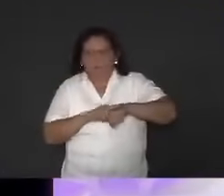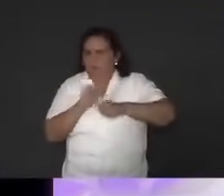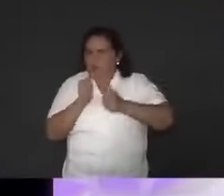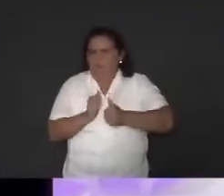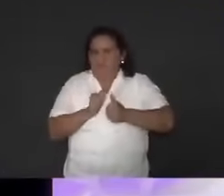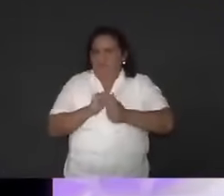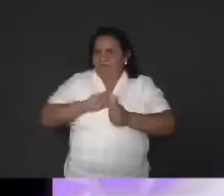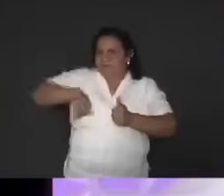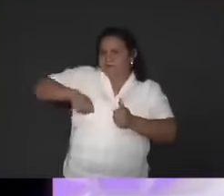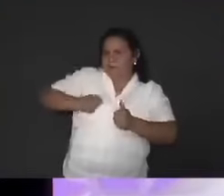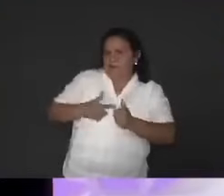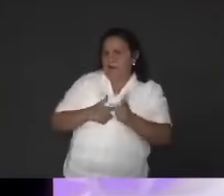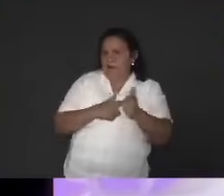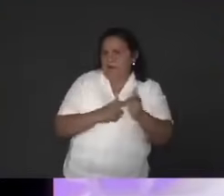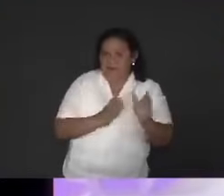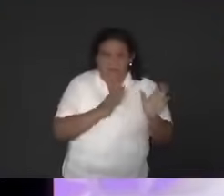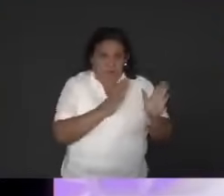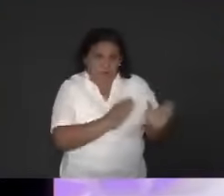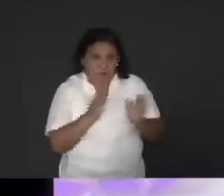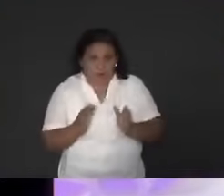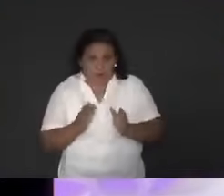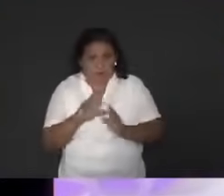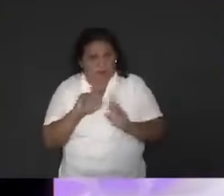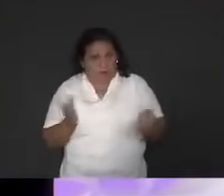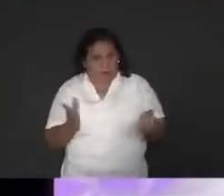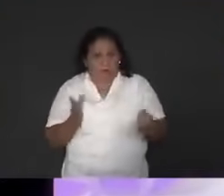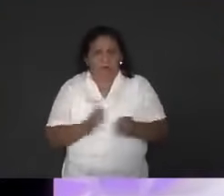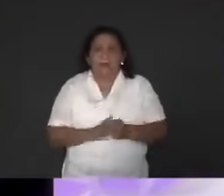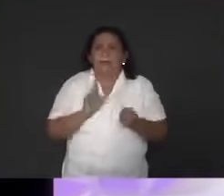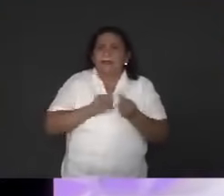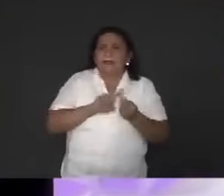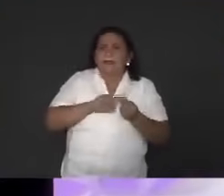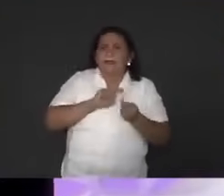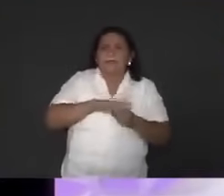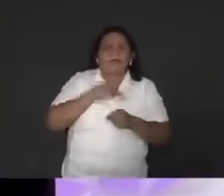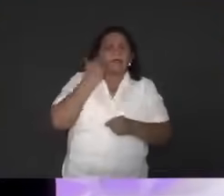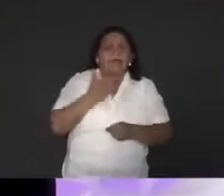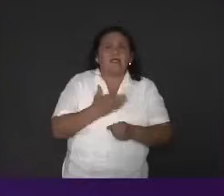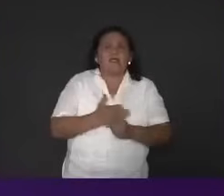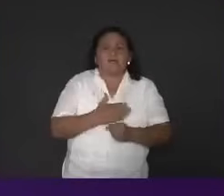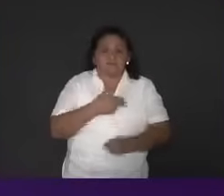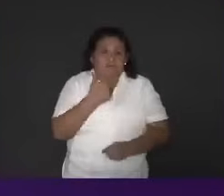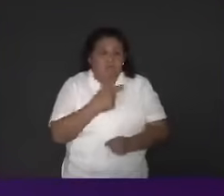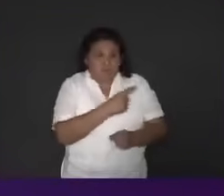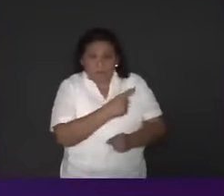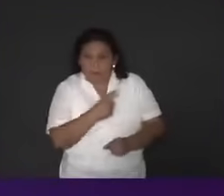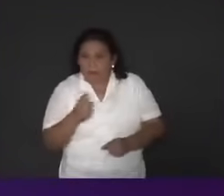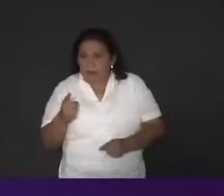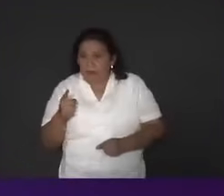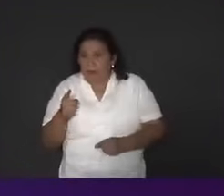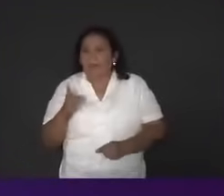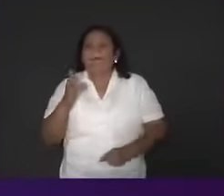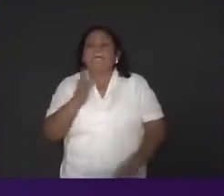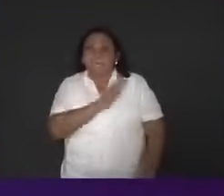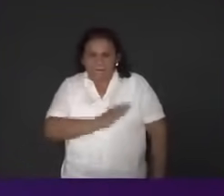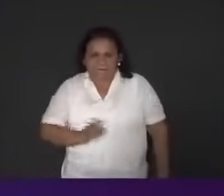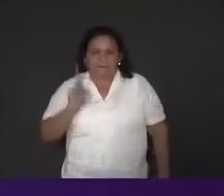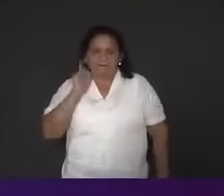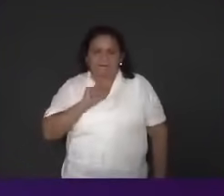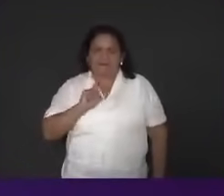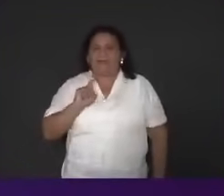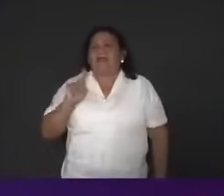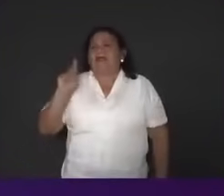para el siguiente segmento de participación. ¿Alguien más quiere hacer uso de la bolsa de tiempo? Candidata Yasmín López Manrique.